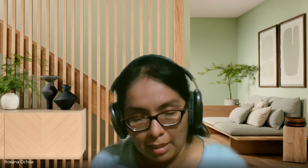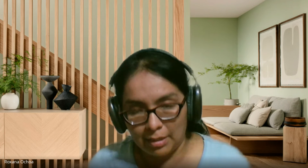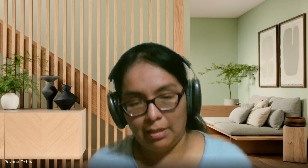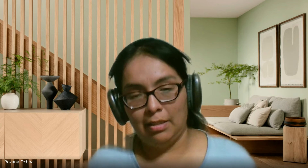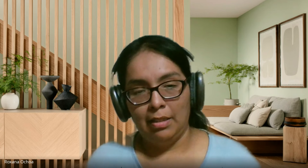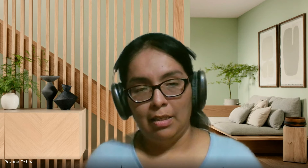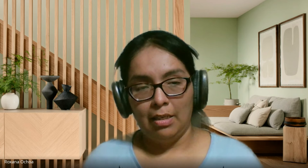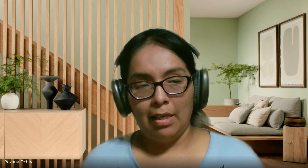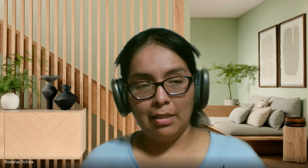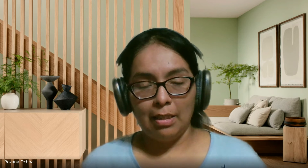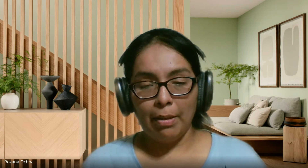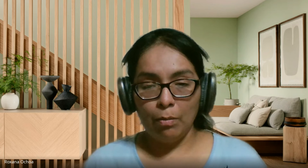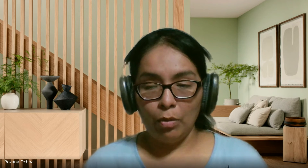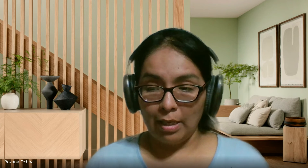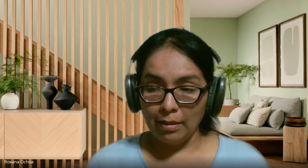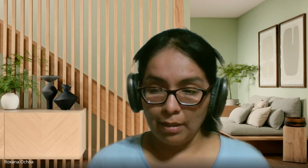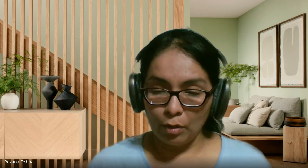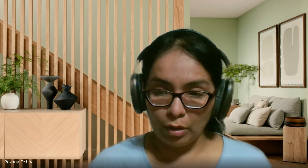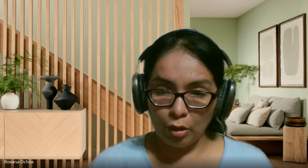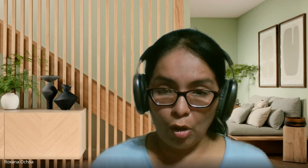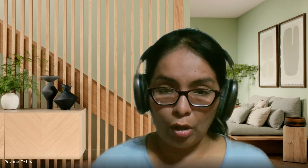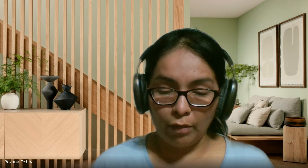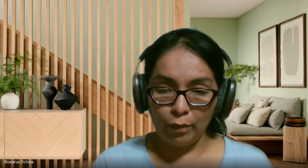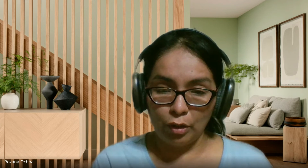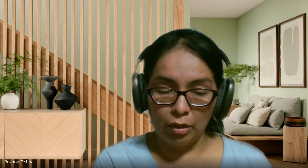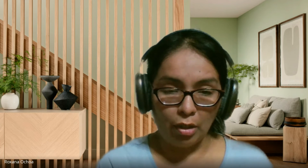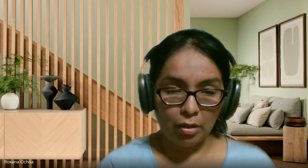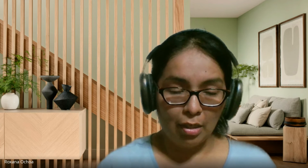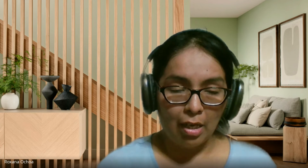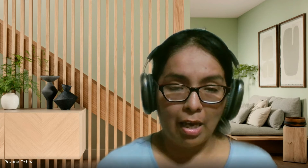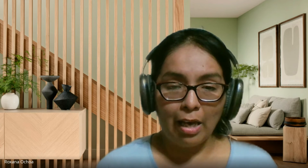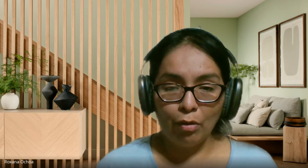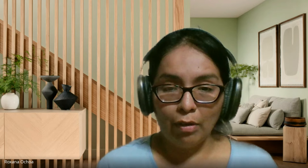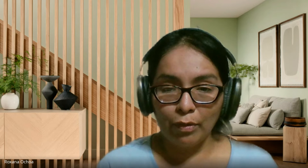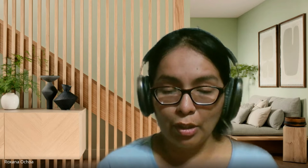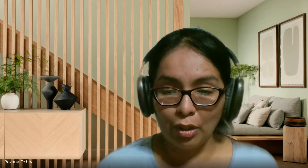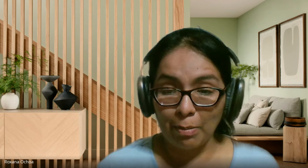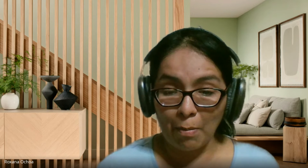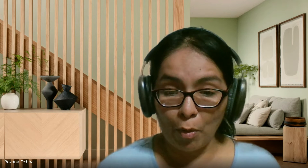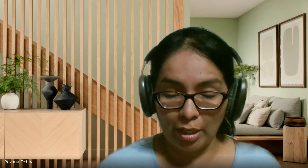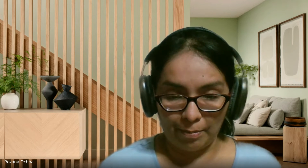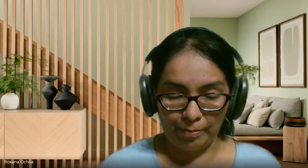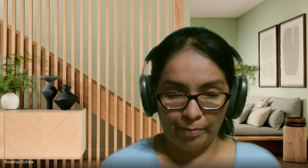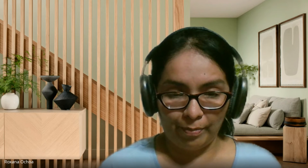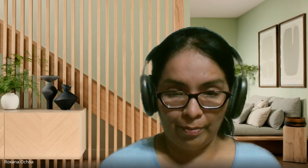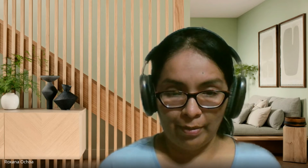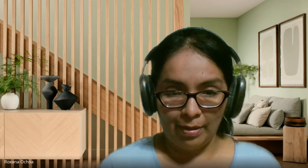Así es. El sistema de inmunidad, dentro de ellos los linfocitos, hay un linfocito de